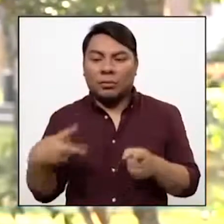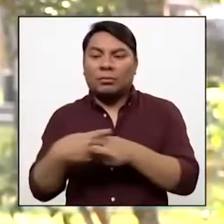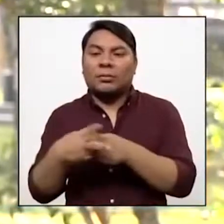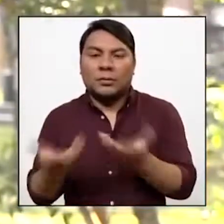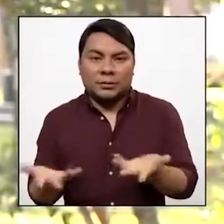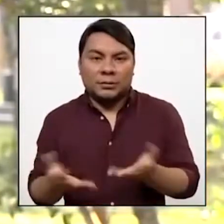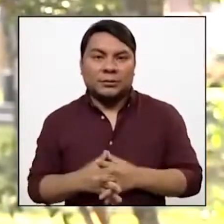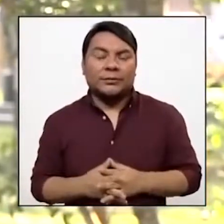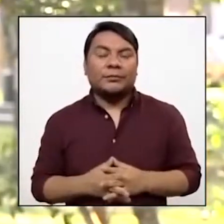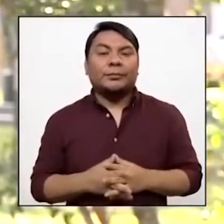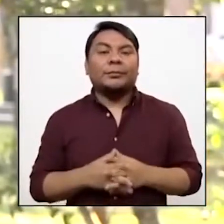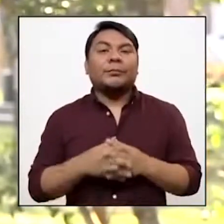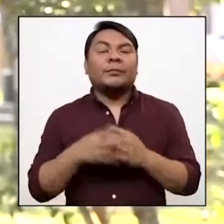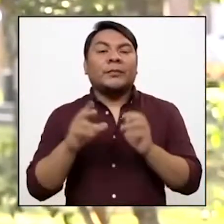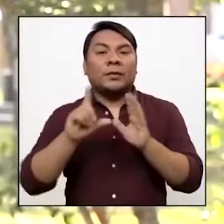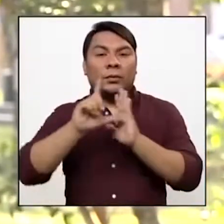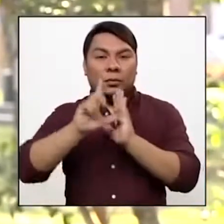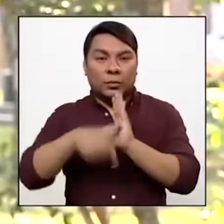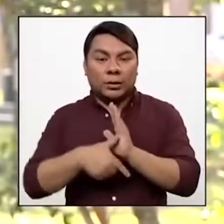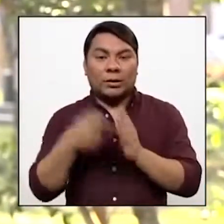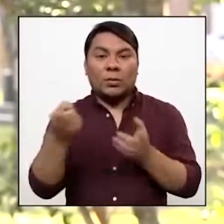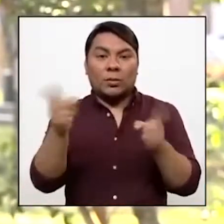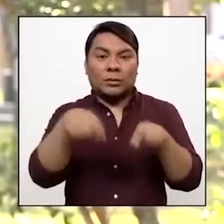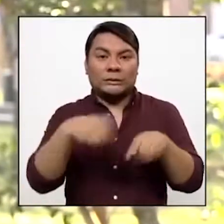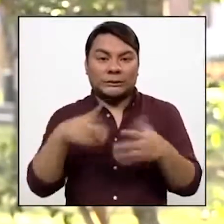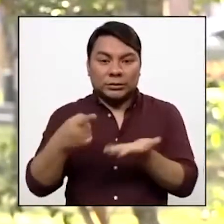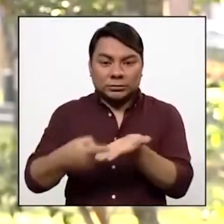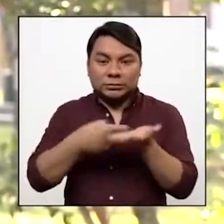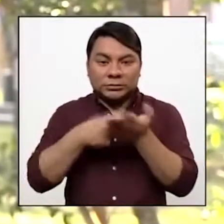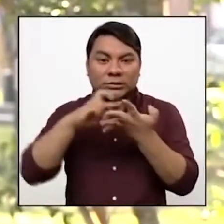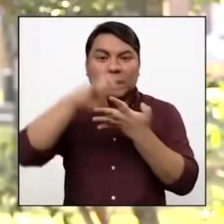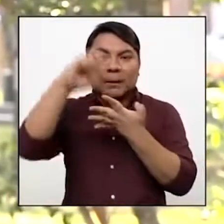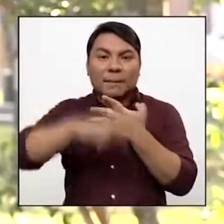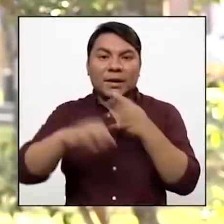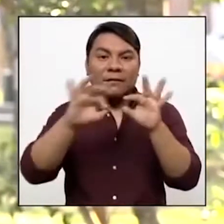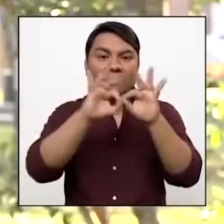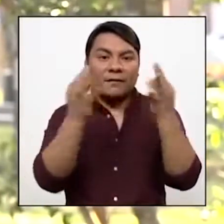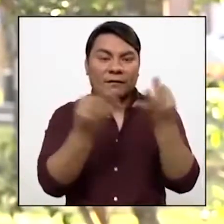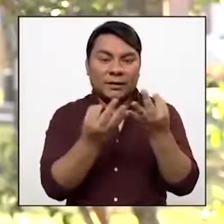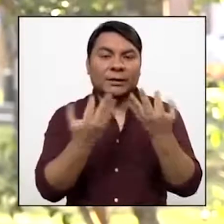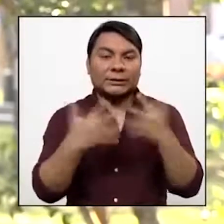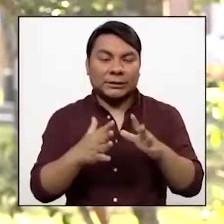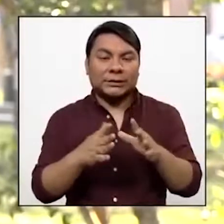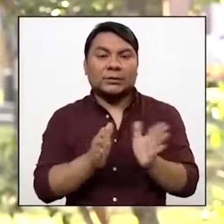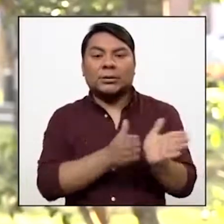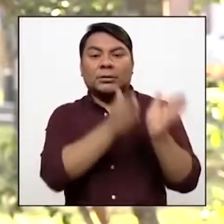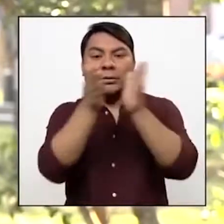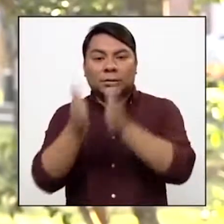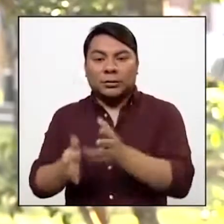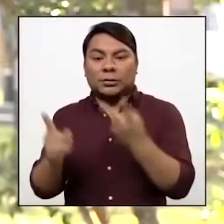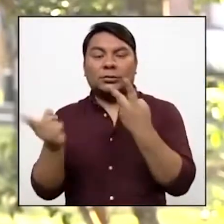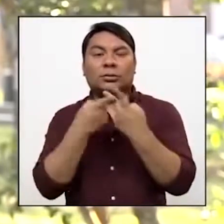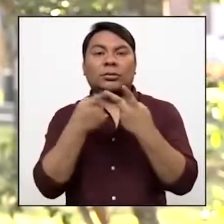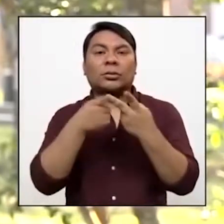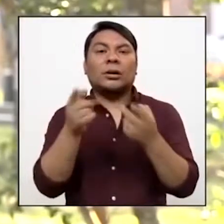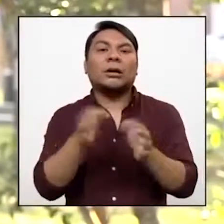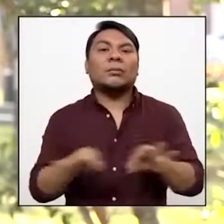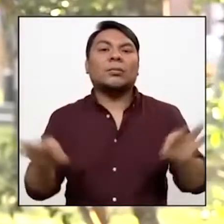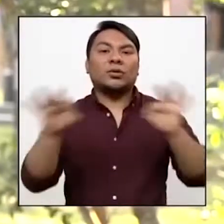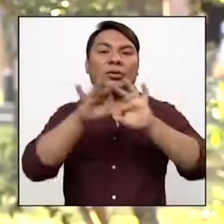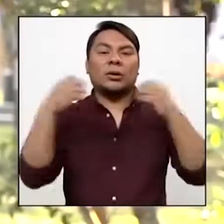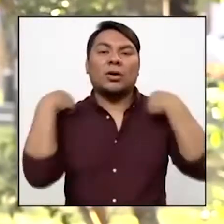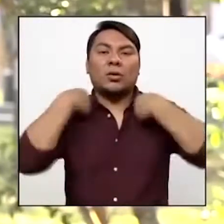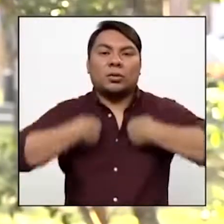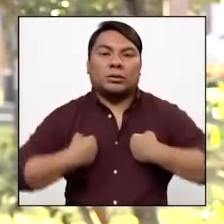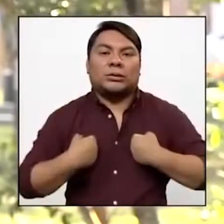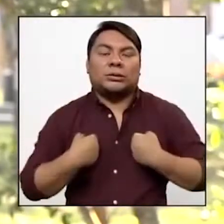ocasiona. Después del plan familiar es muy importante la mochila. La mochila, el INDECI